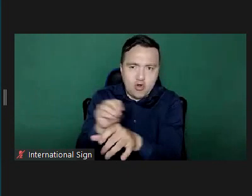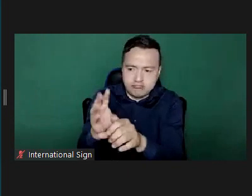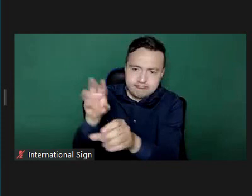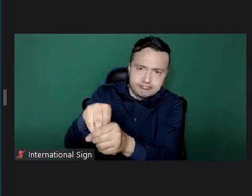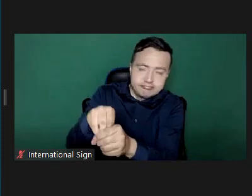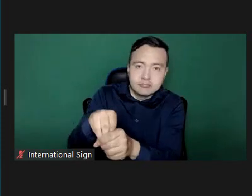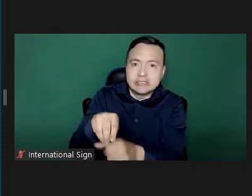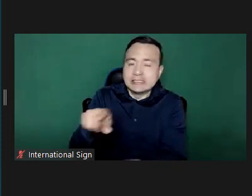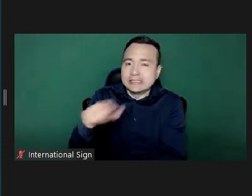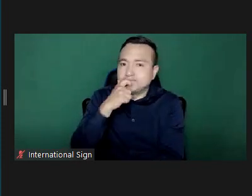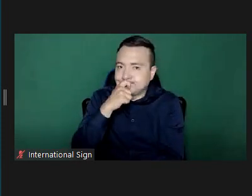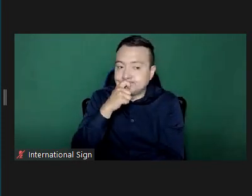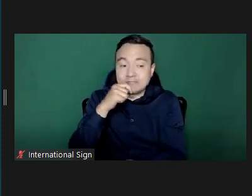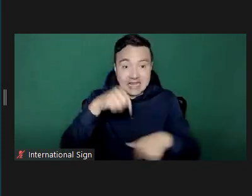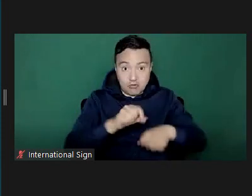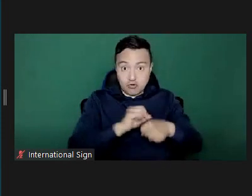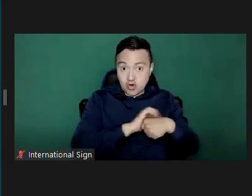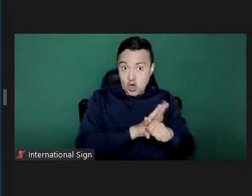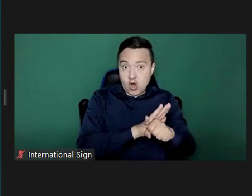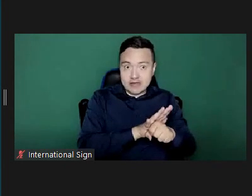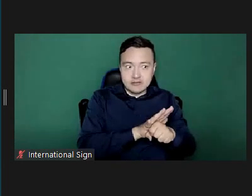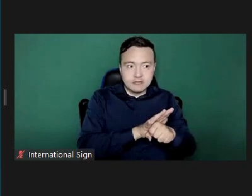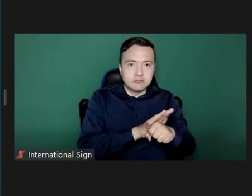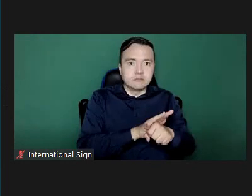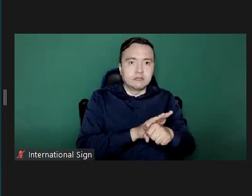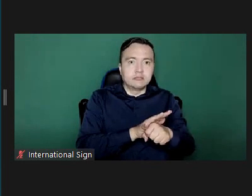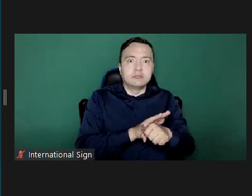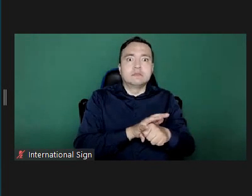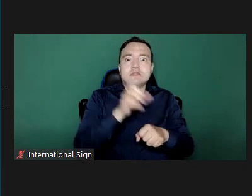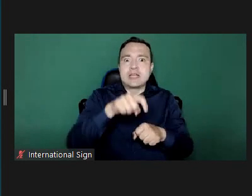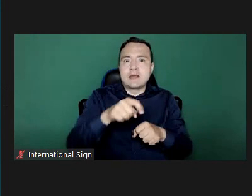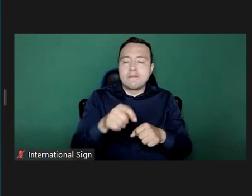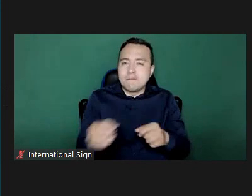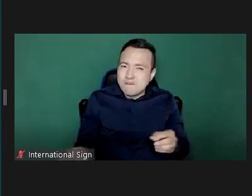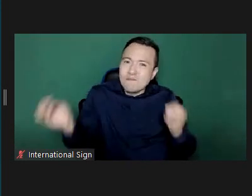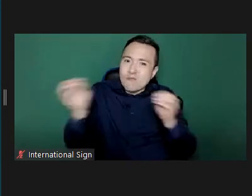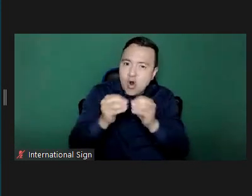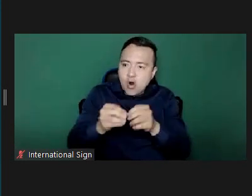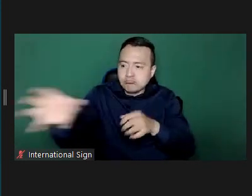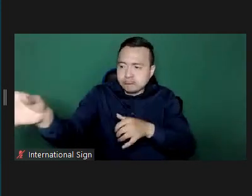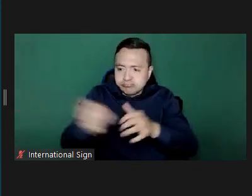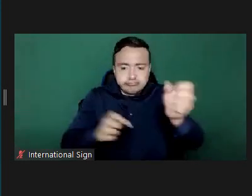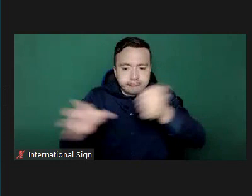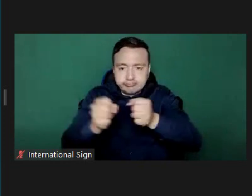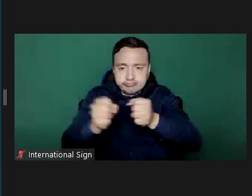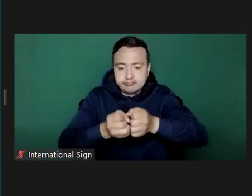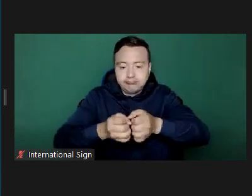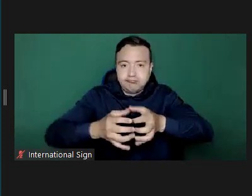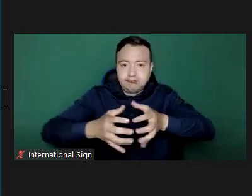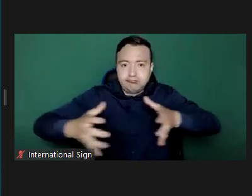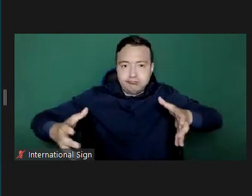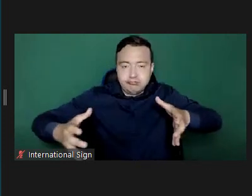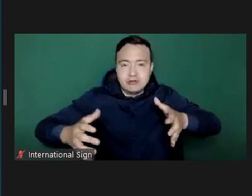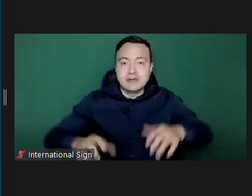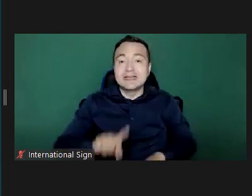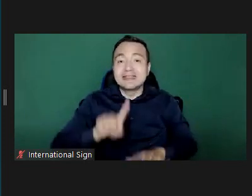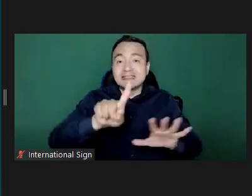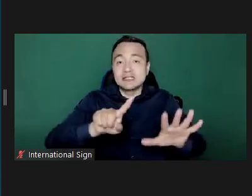un 18% el año pasado. También tuvimos más de 1,000 días